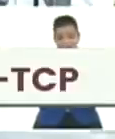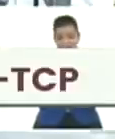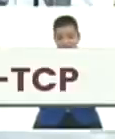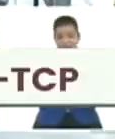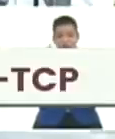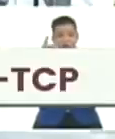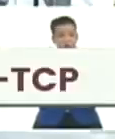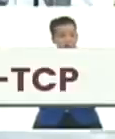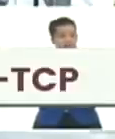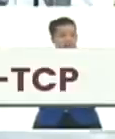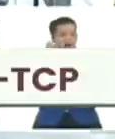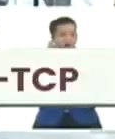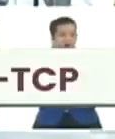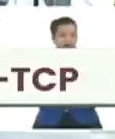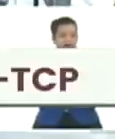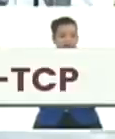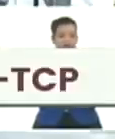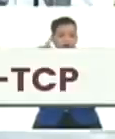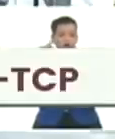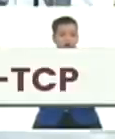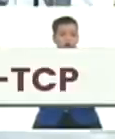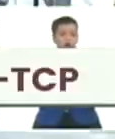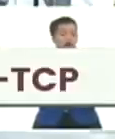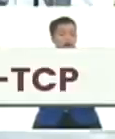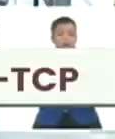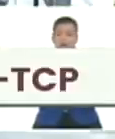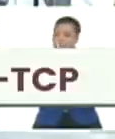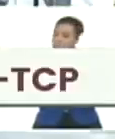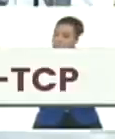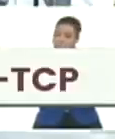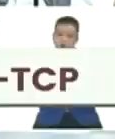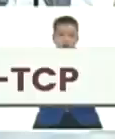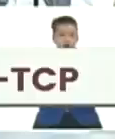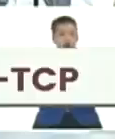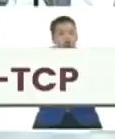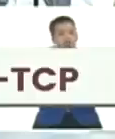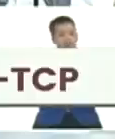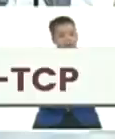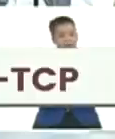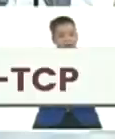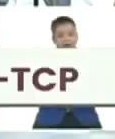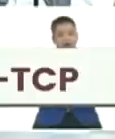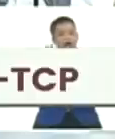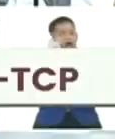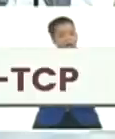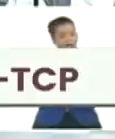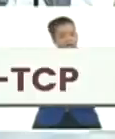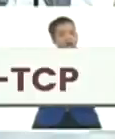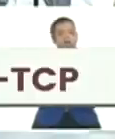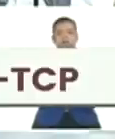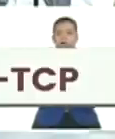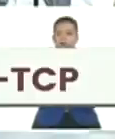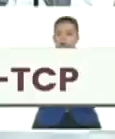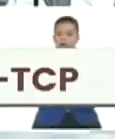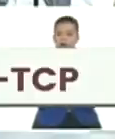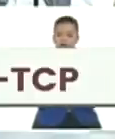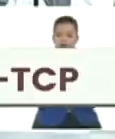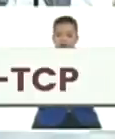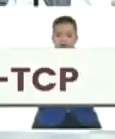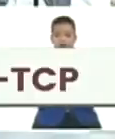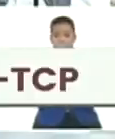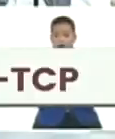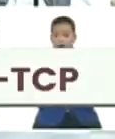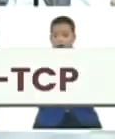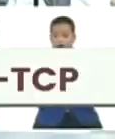han amenazado con no asistir a la cumbre a menos que todos los países estén invitados. La comunidad del Caribe, CARICOM, y la comunidad de los